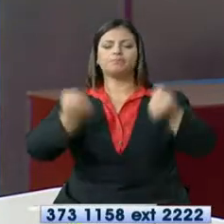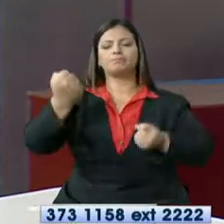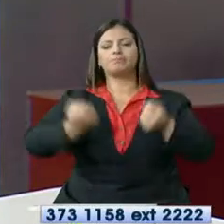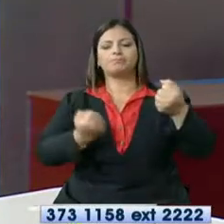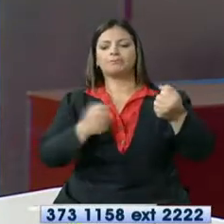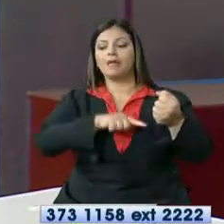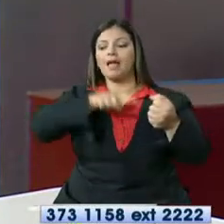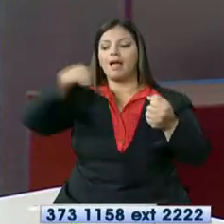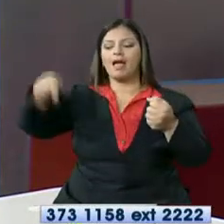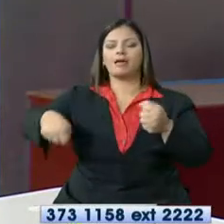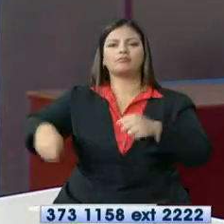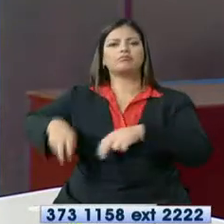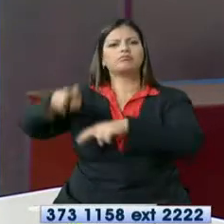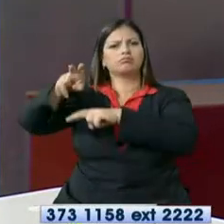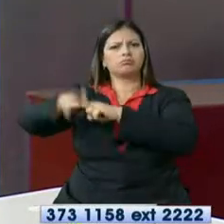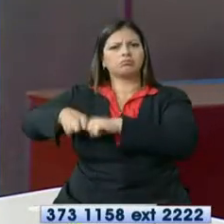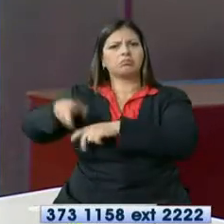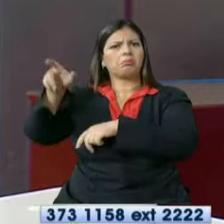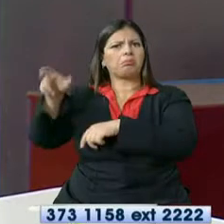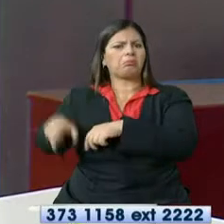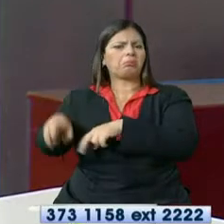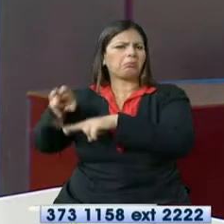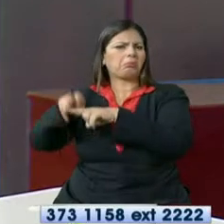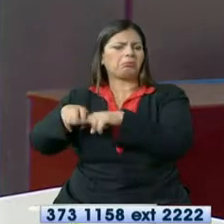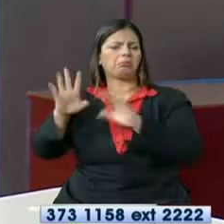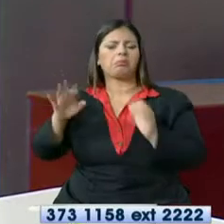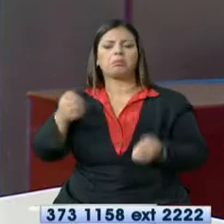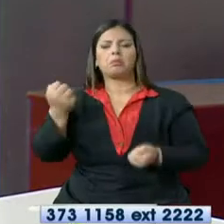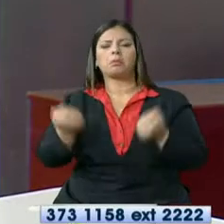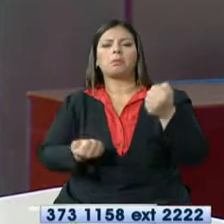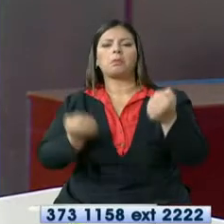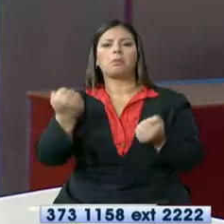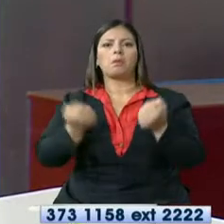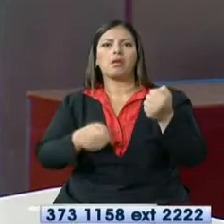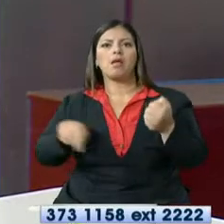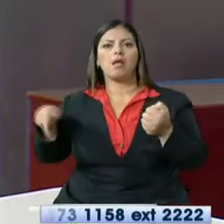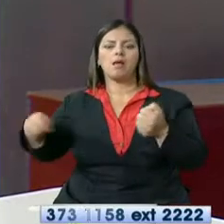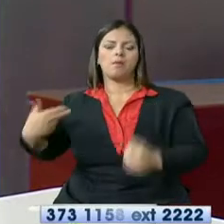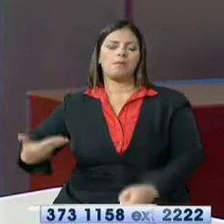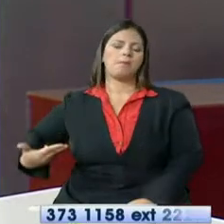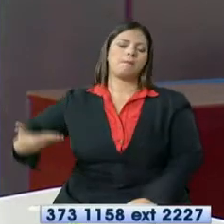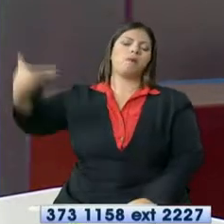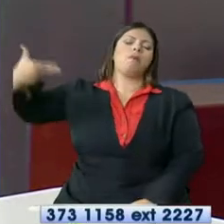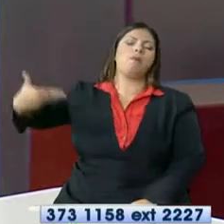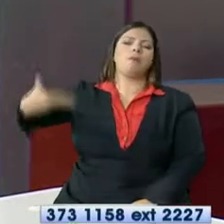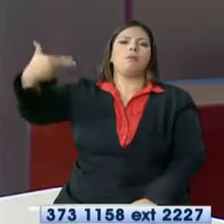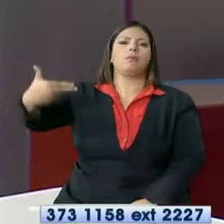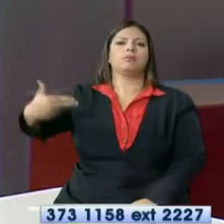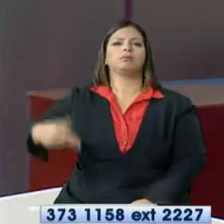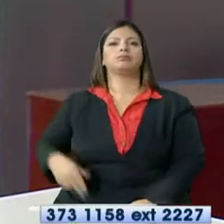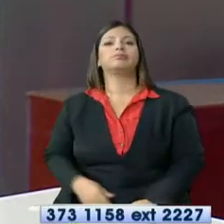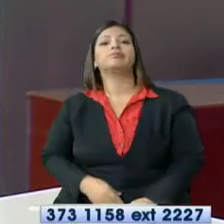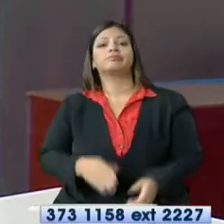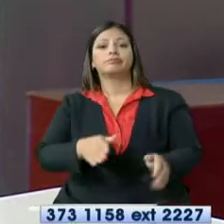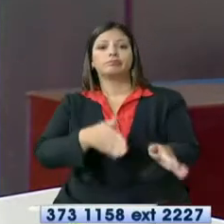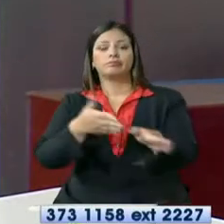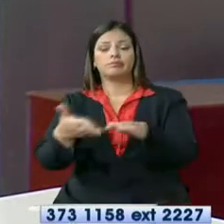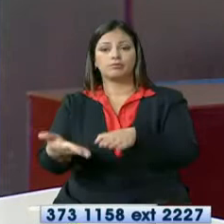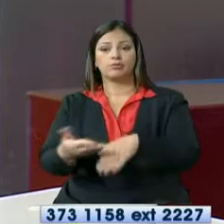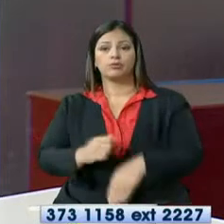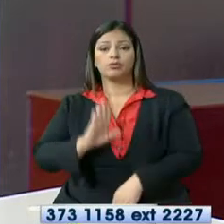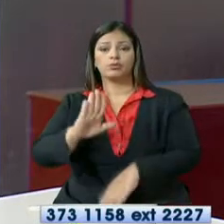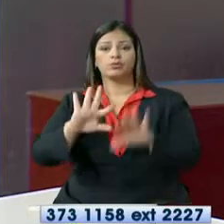una persona que viajaba a su lado. Familiares y allegados sospechan de la ex conviviente de la víctima y